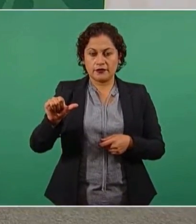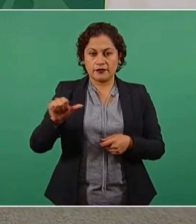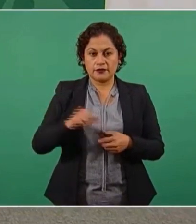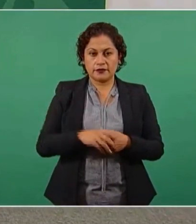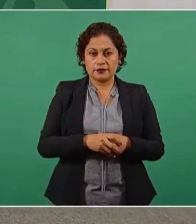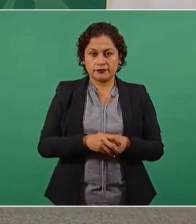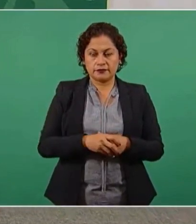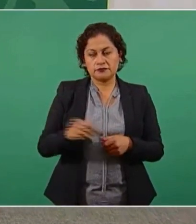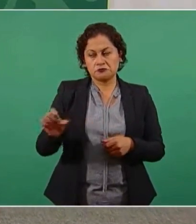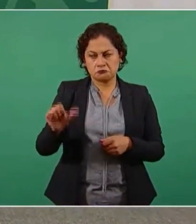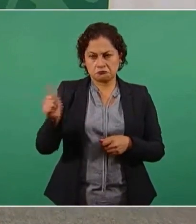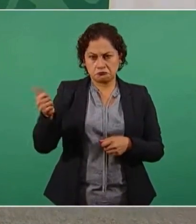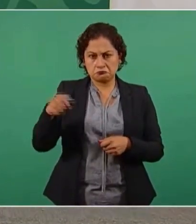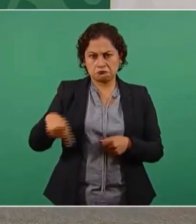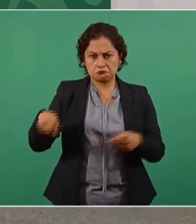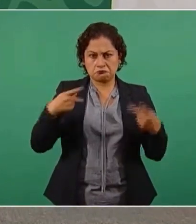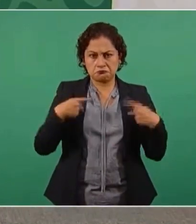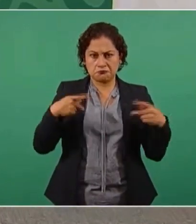y otros